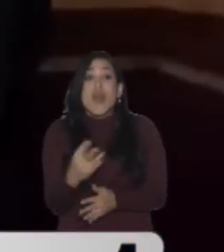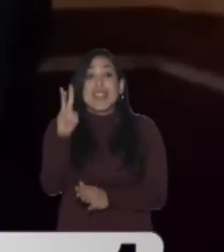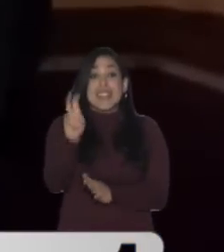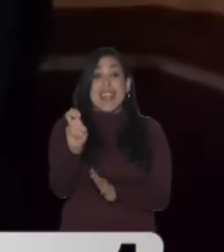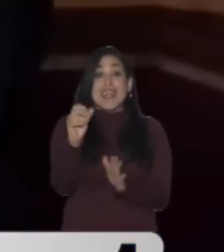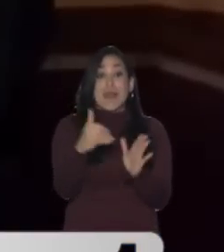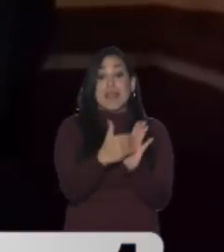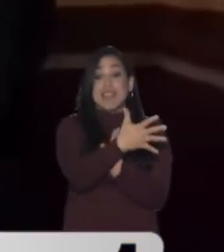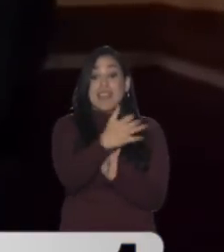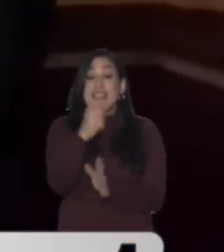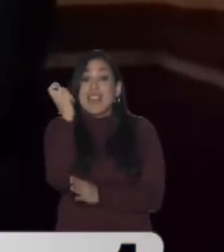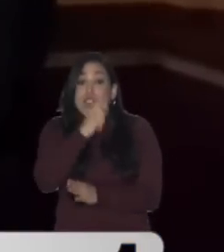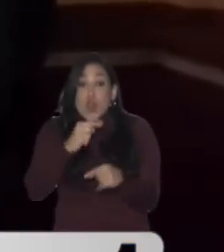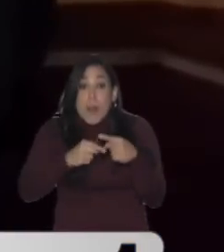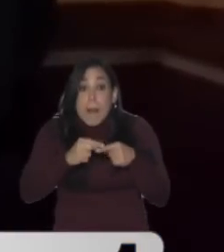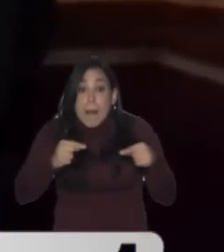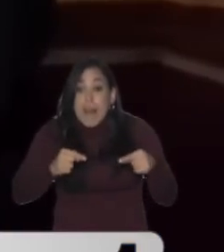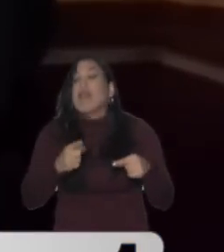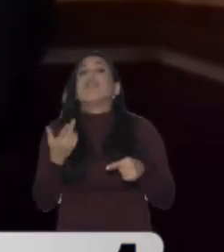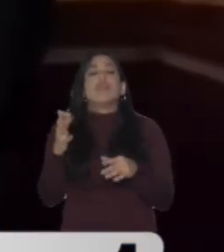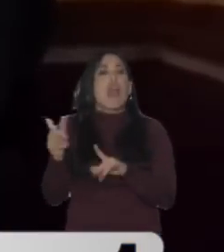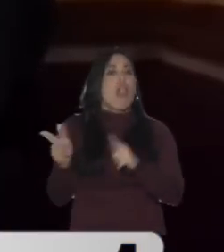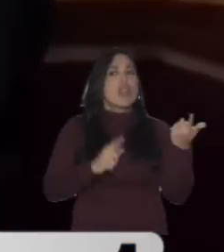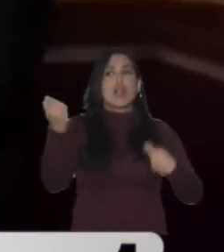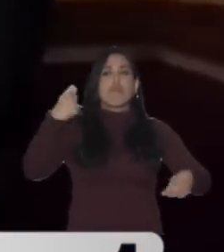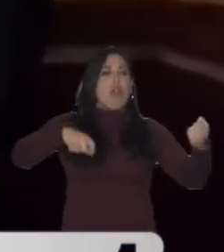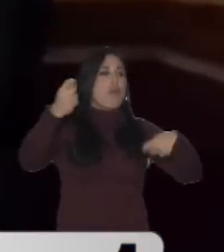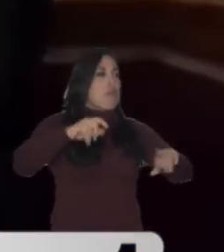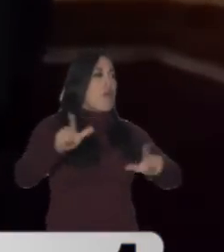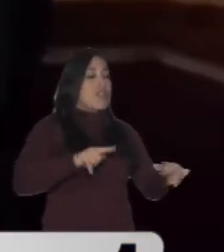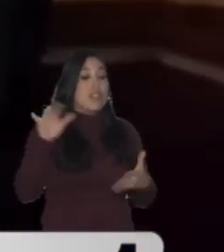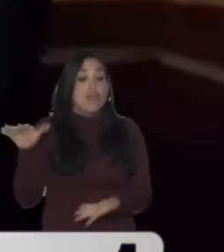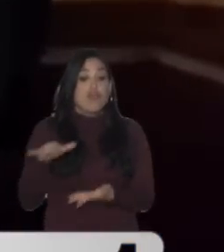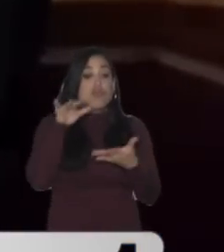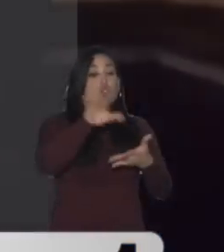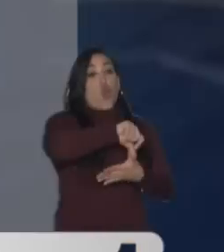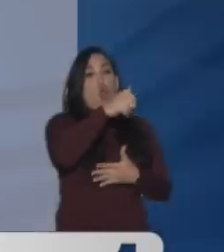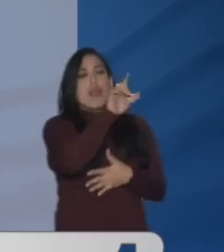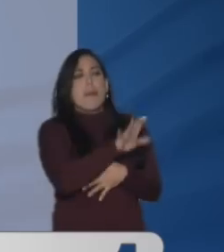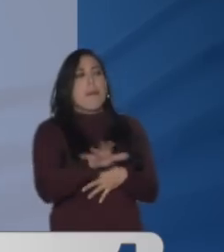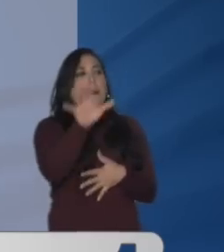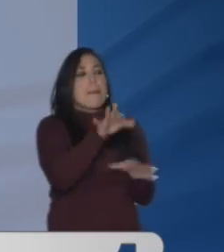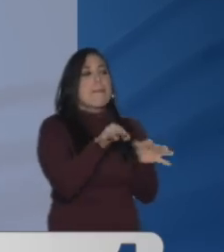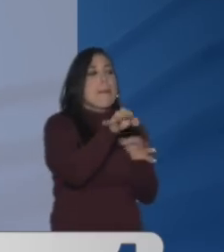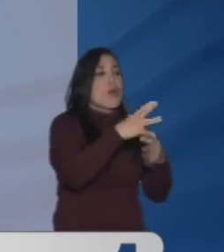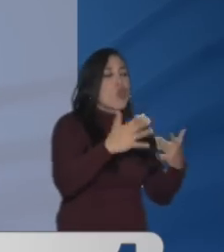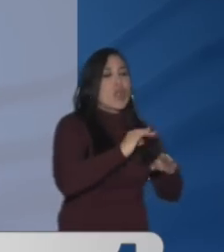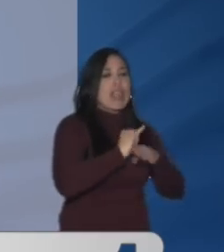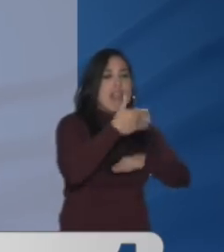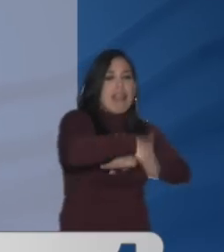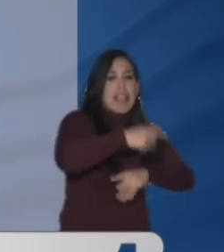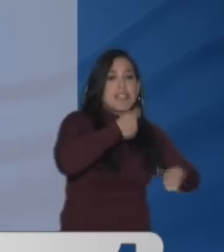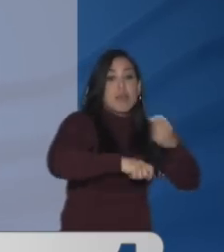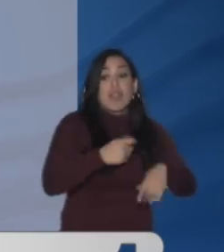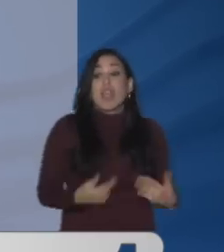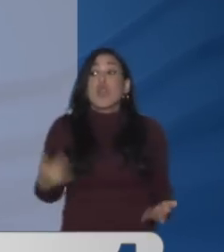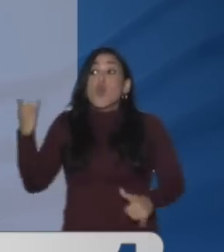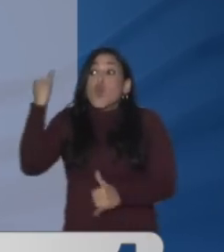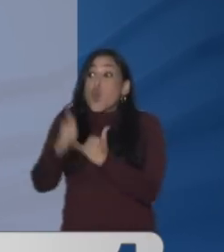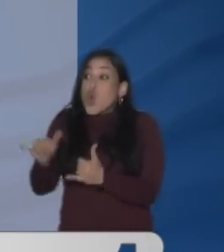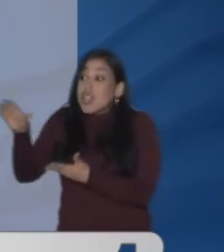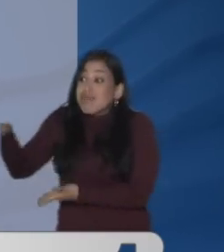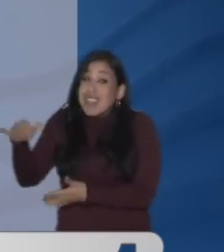7.500 dosis de marihuana, la cual estaba lista para ser transportada a otra ciudad y distribuida en las calles. El destino